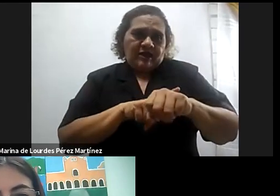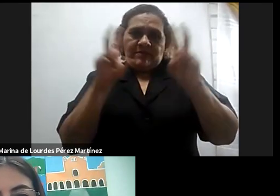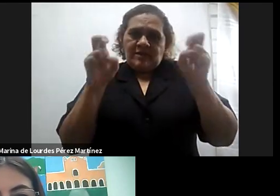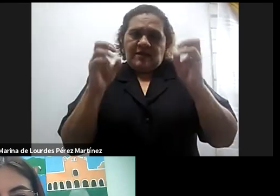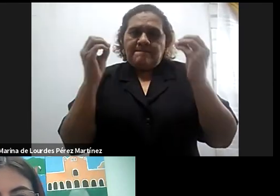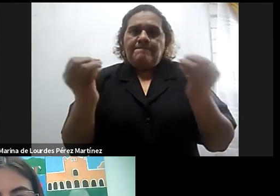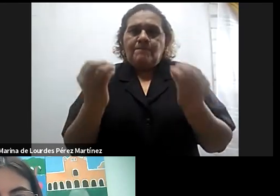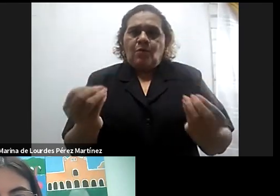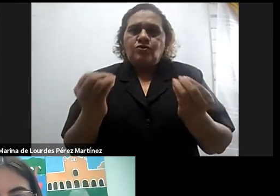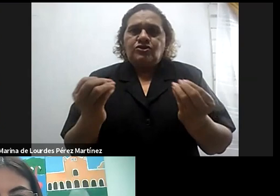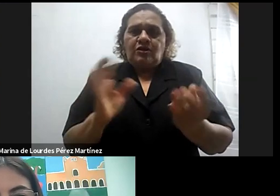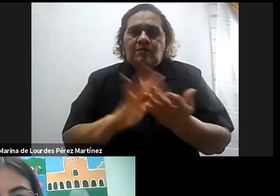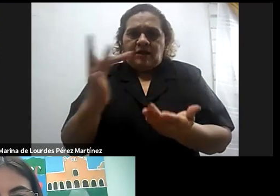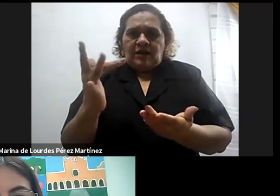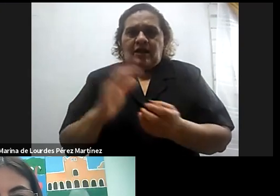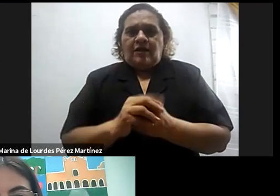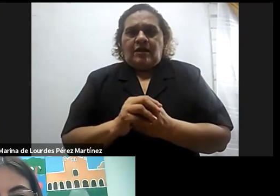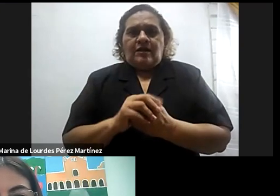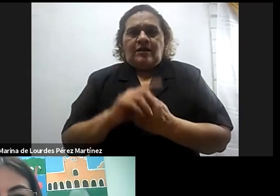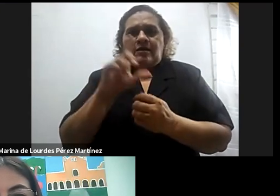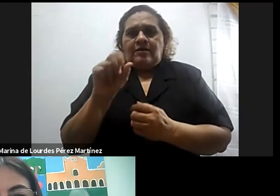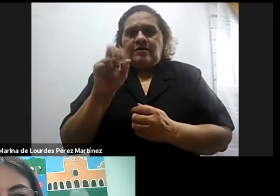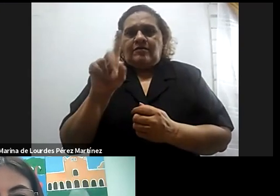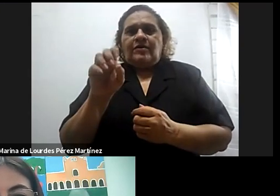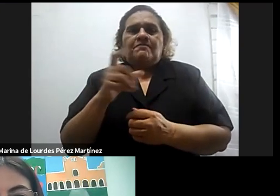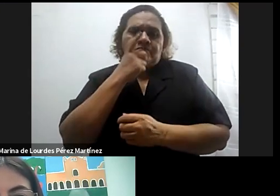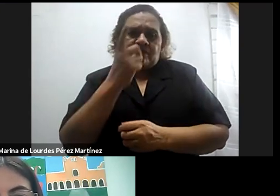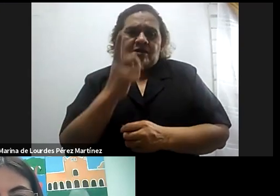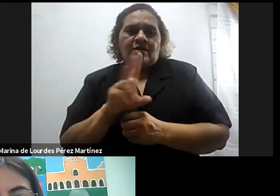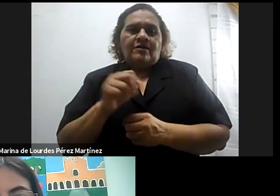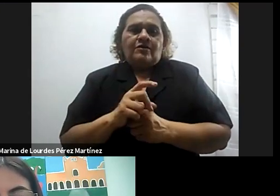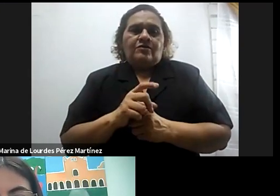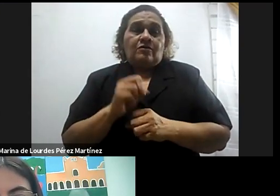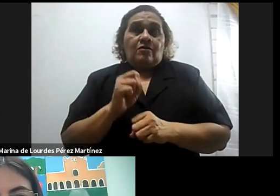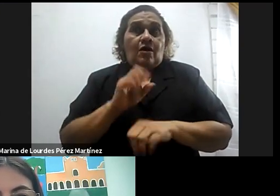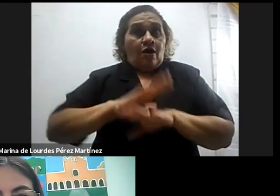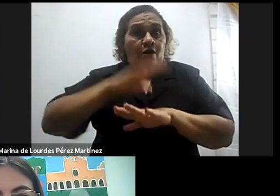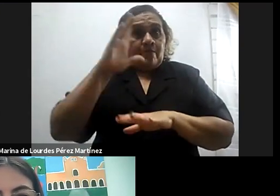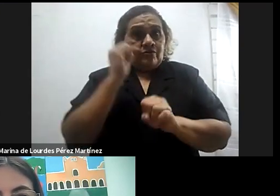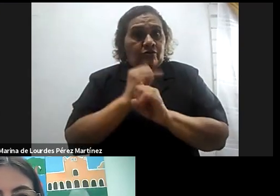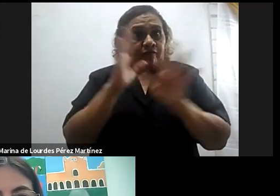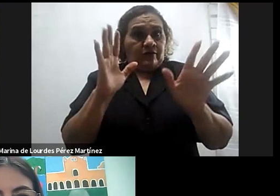Muchísimas gracias. Aquí David Blas nos dice, esta plática aumentó mucho la información que tenía